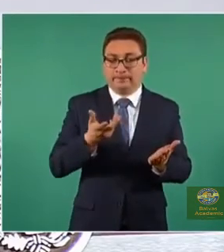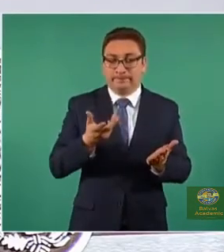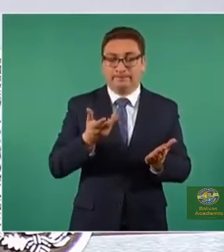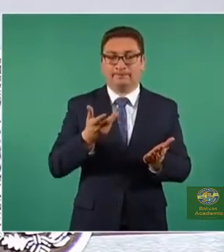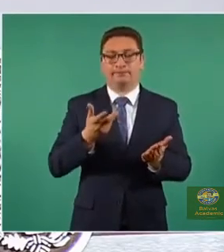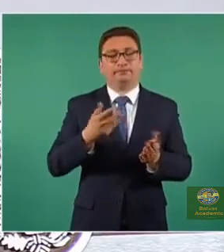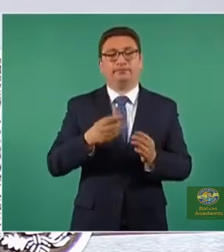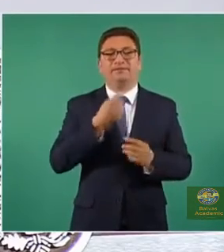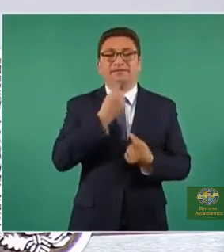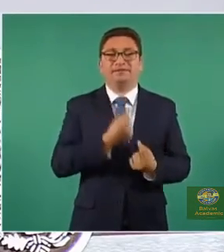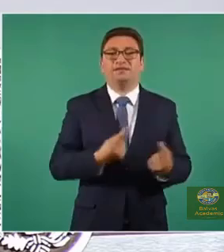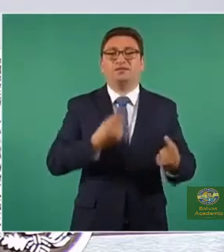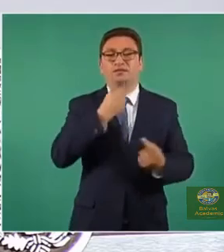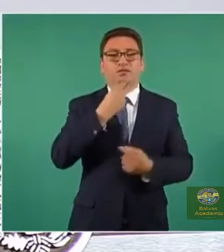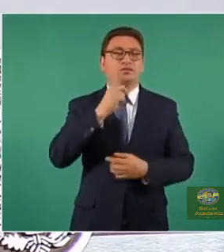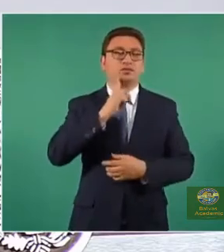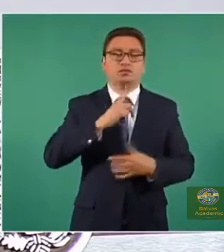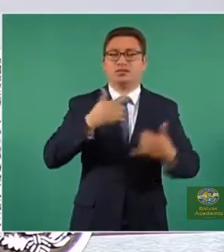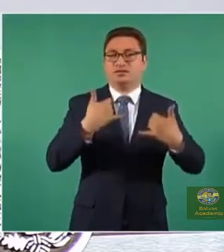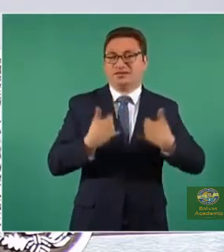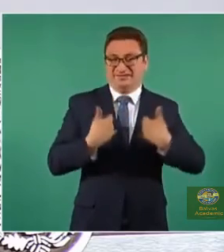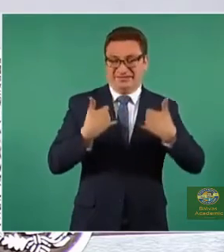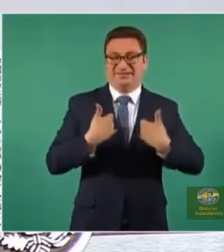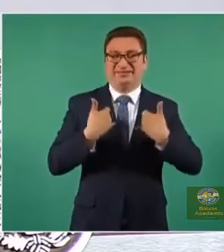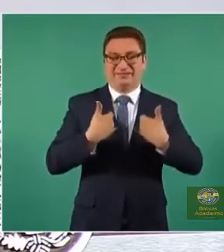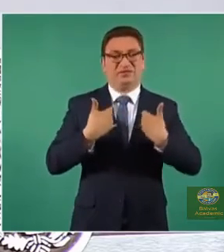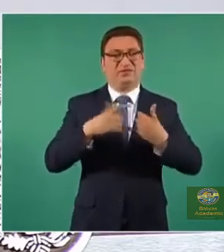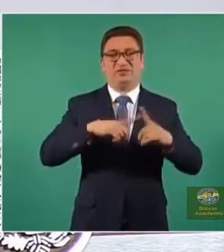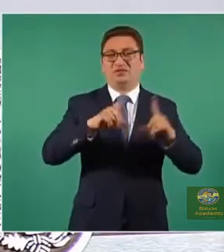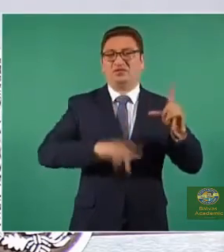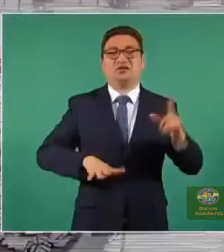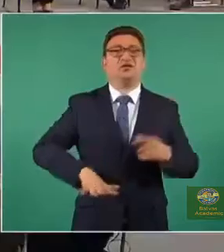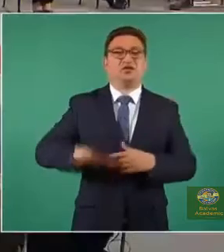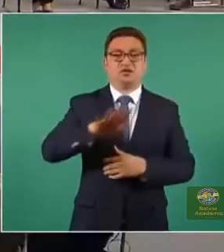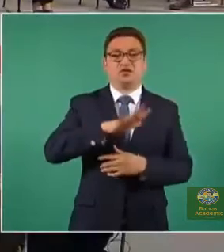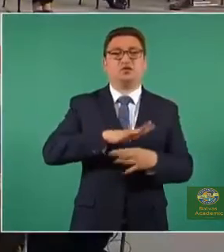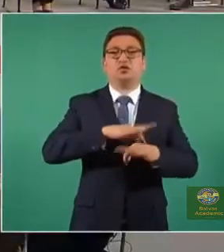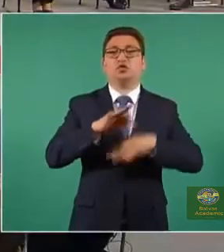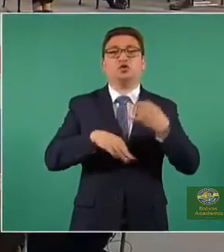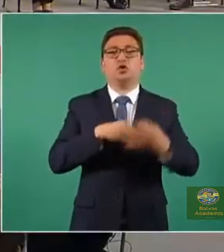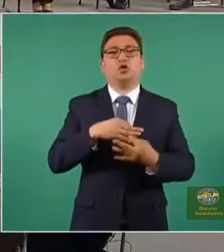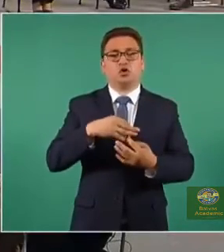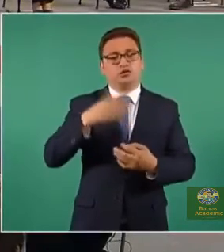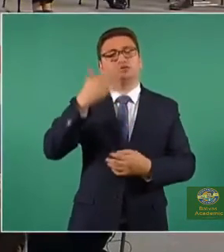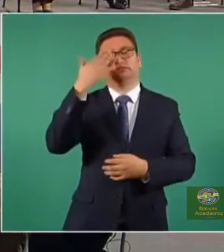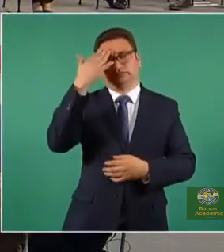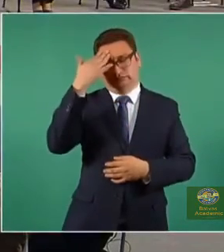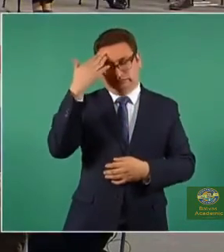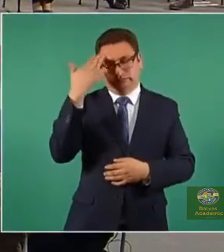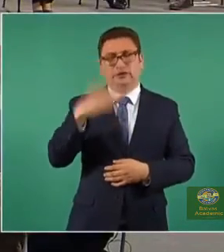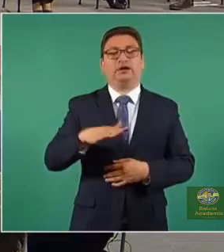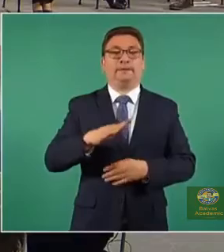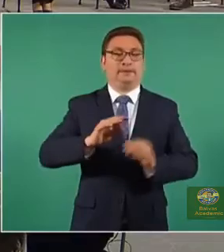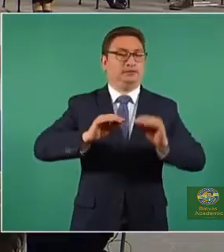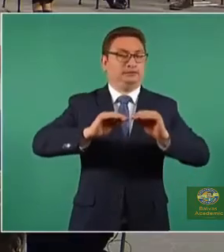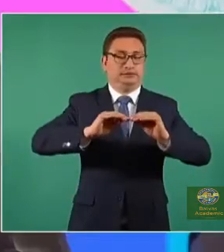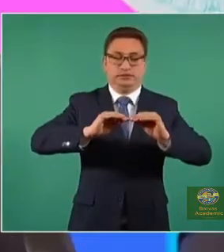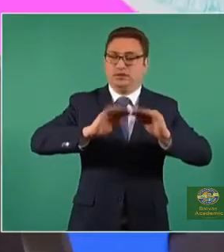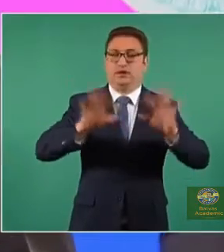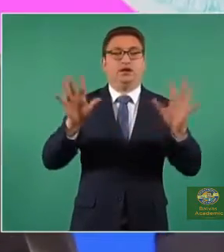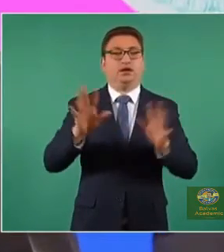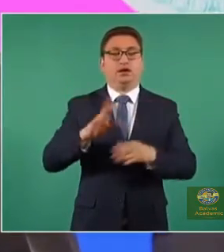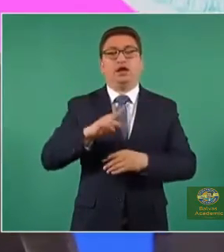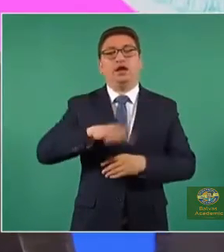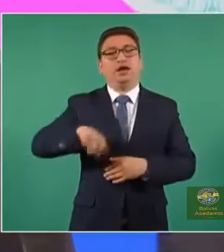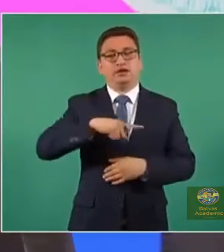Básicamente los niños y las niñas y los adolescentes de nuestro país tienen muy claro y viven las